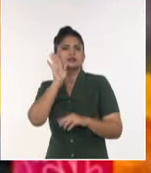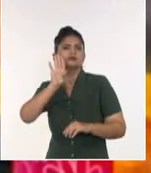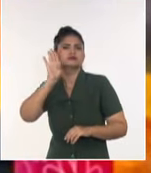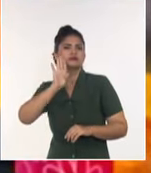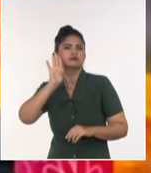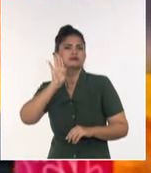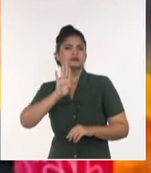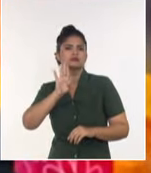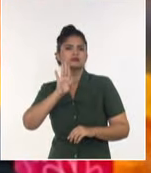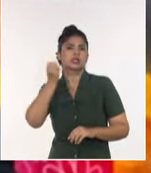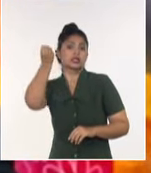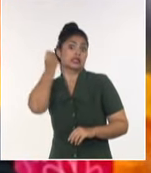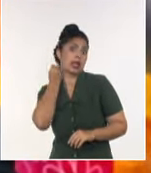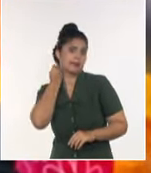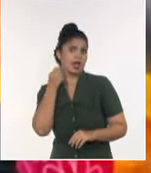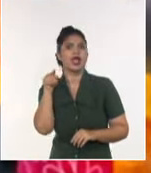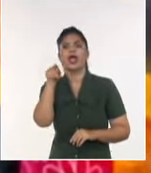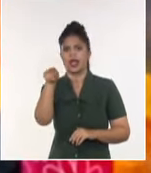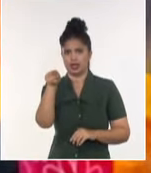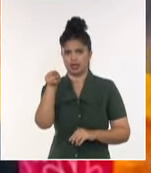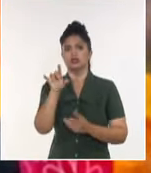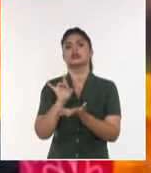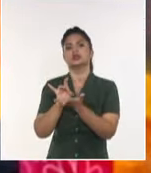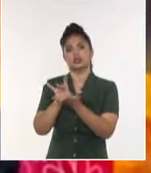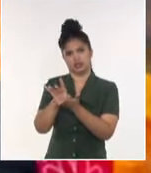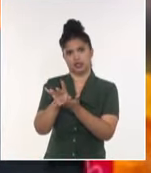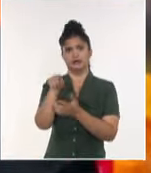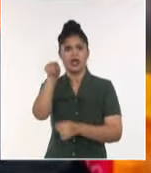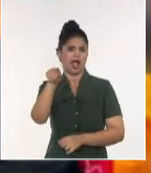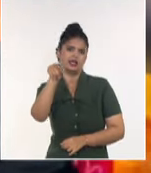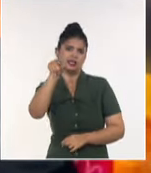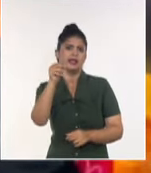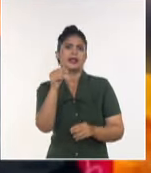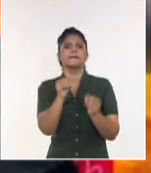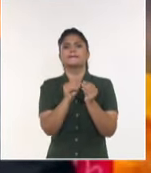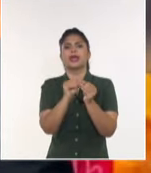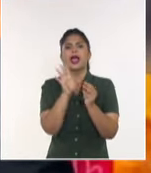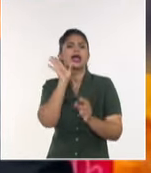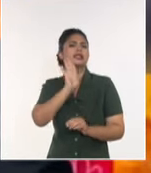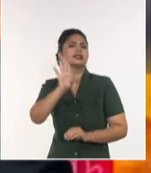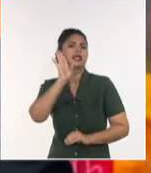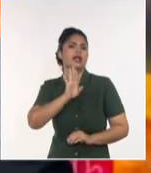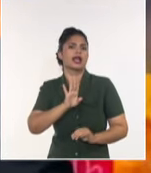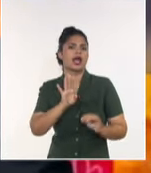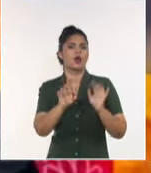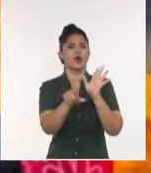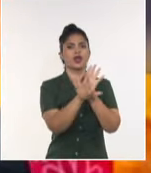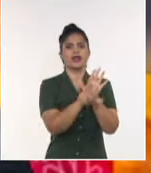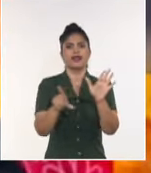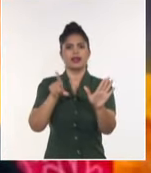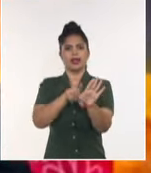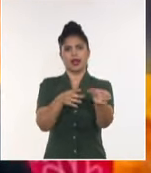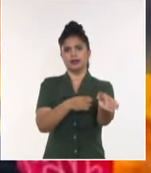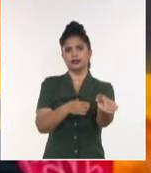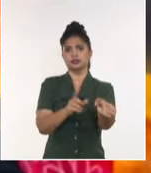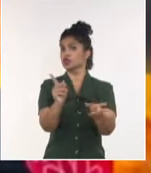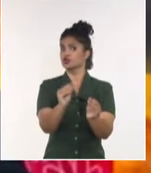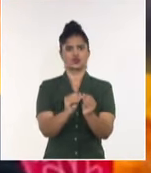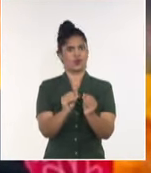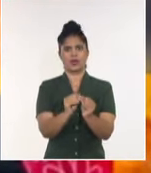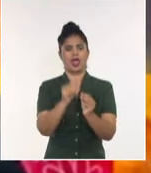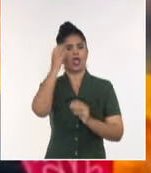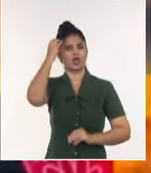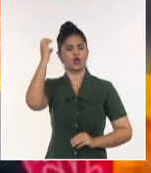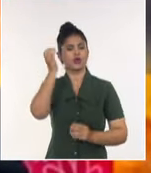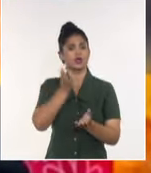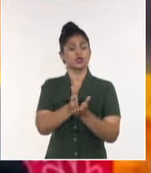los corruptos no gobiernan, porque este es el gobierno del cambio. Nuestro gobierno seguirá trabajando